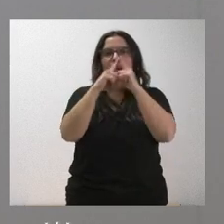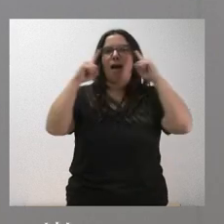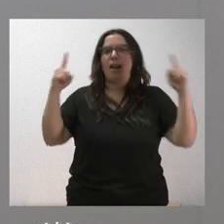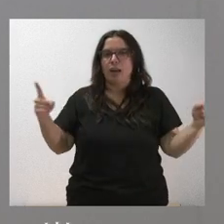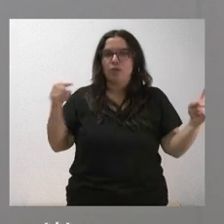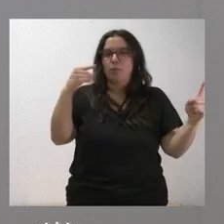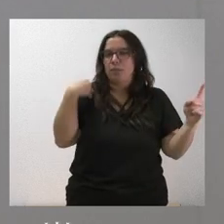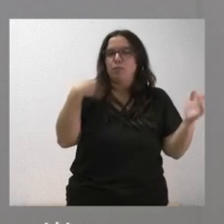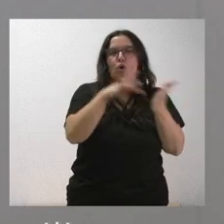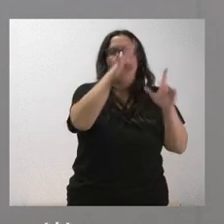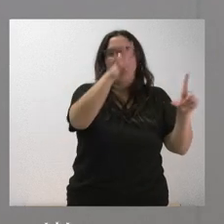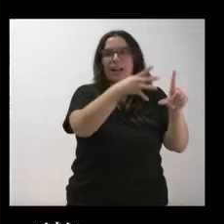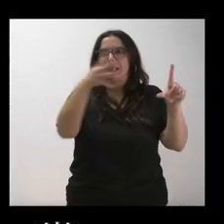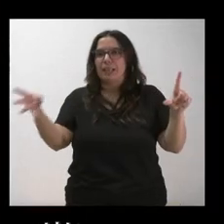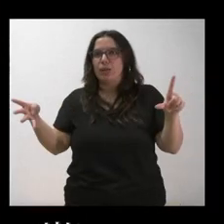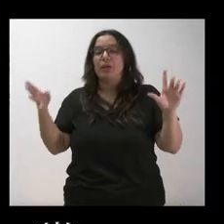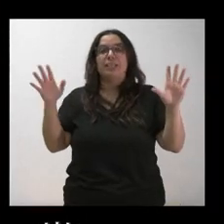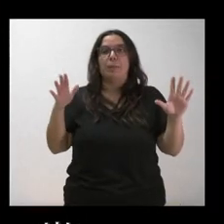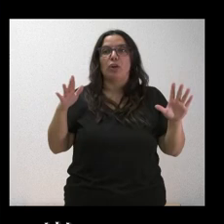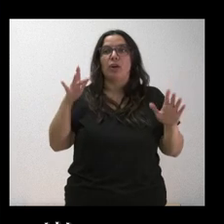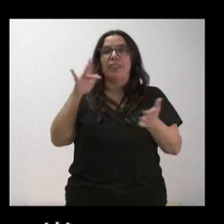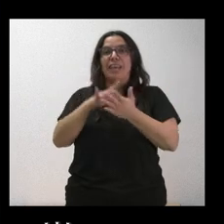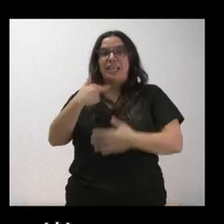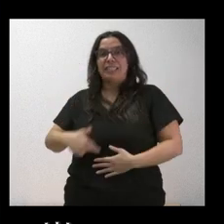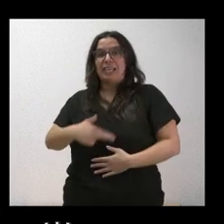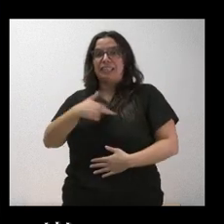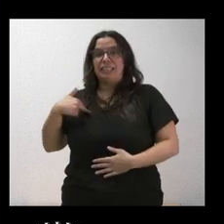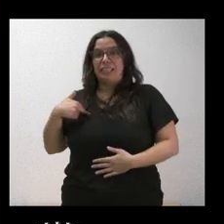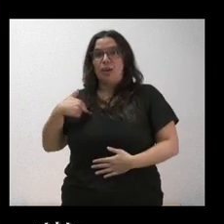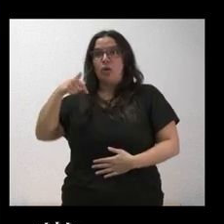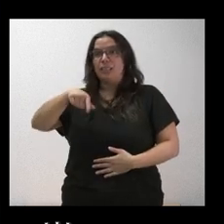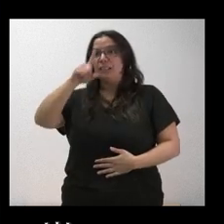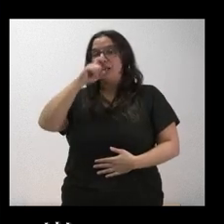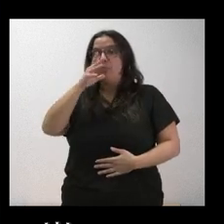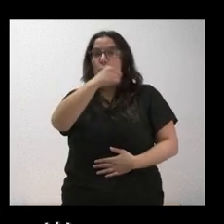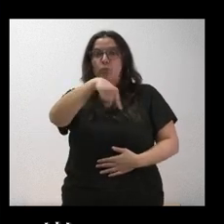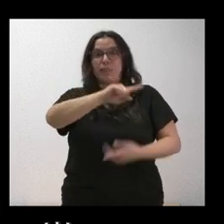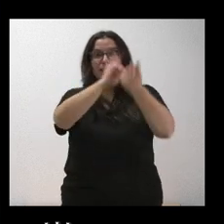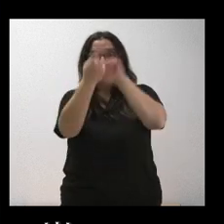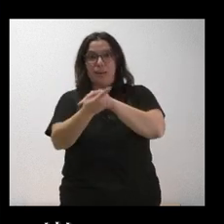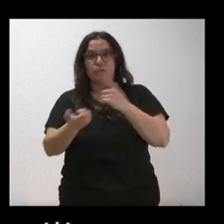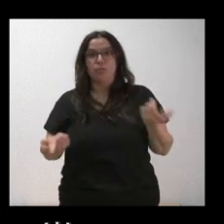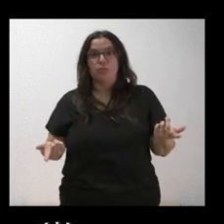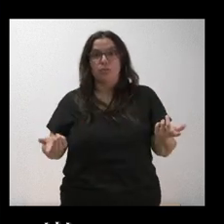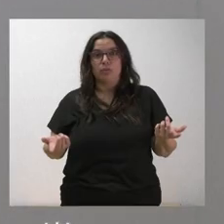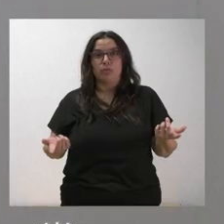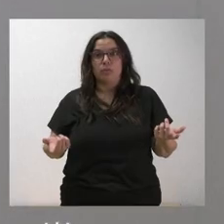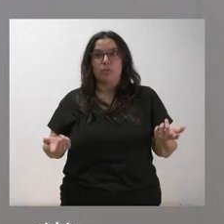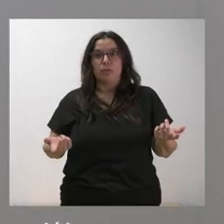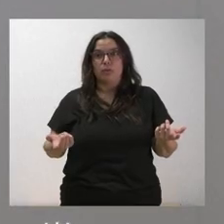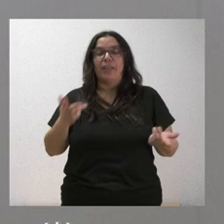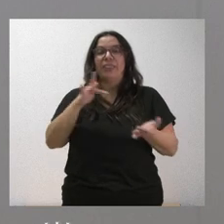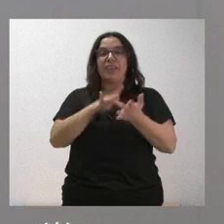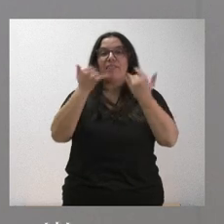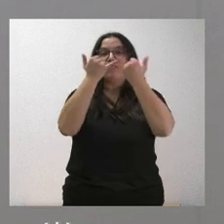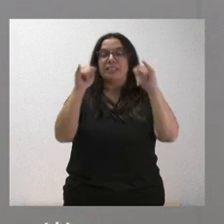figuran en el calendario usted pued es que el día de Santiago no es festivo en Castilla y león y este año sí lo fue porque ustedes hicieron el cambio el día festivo de